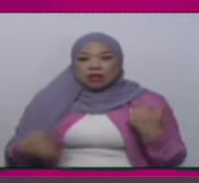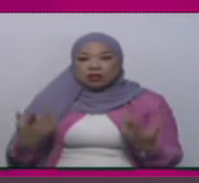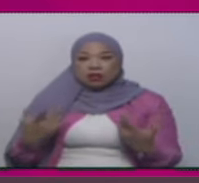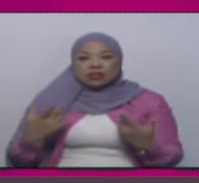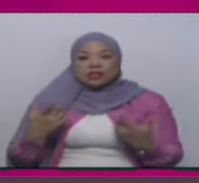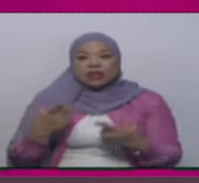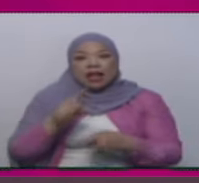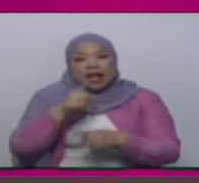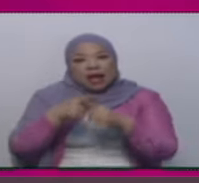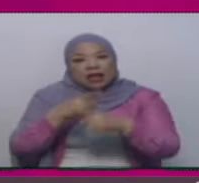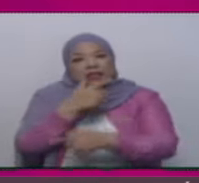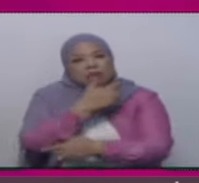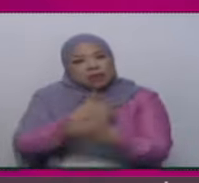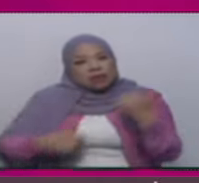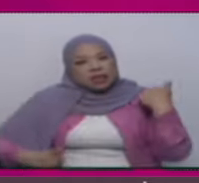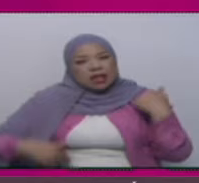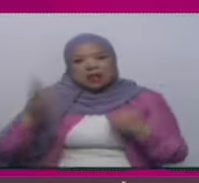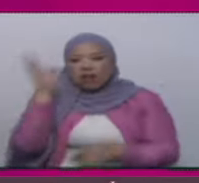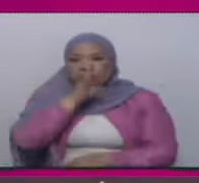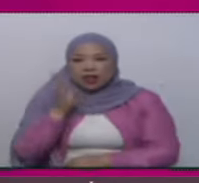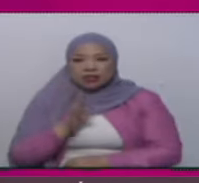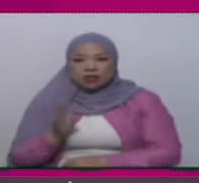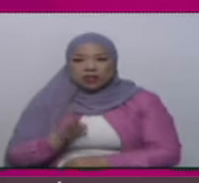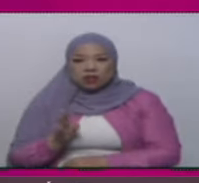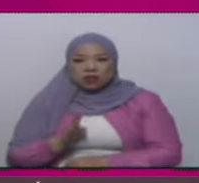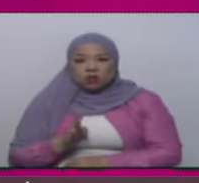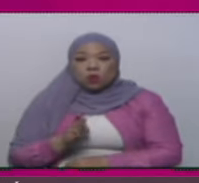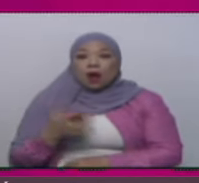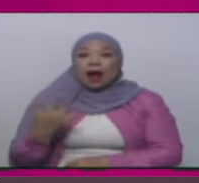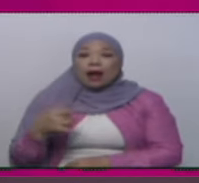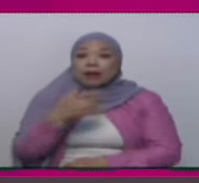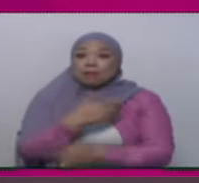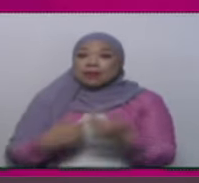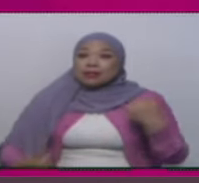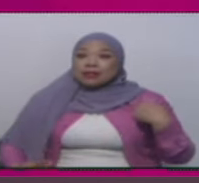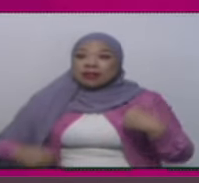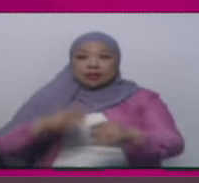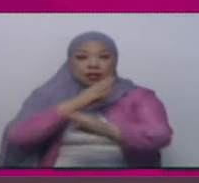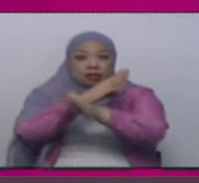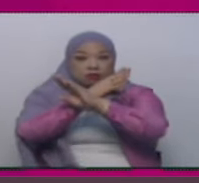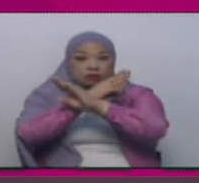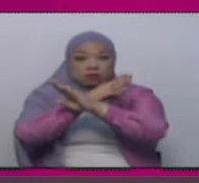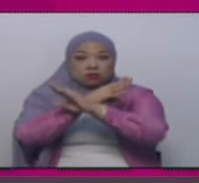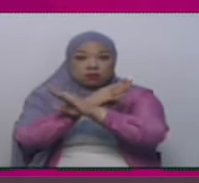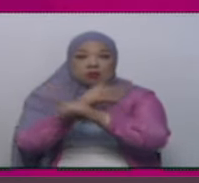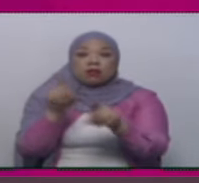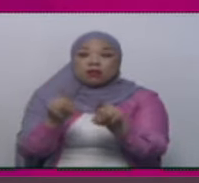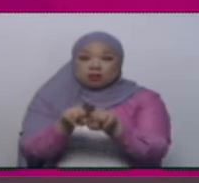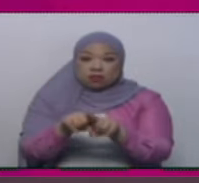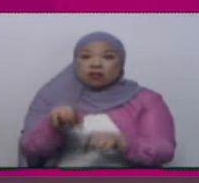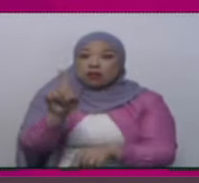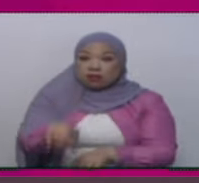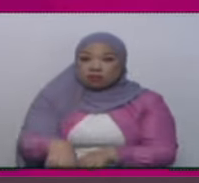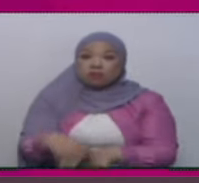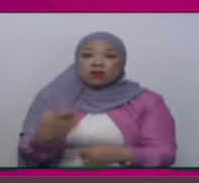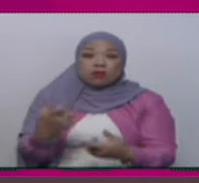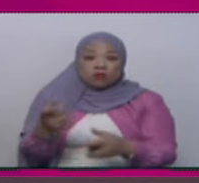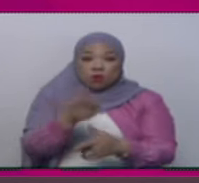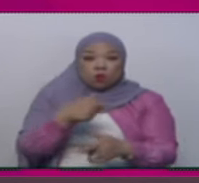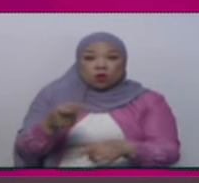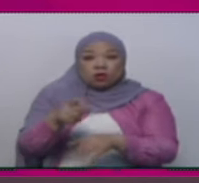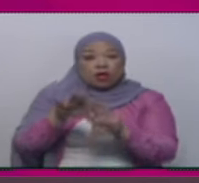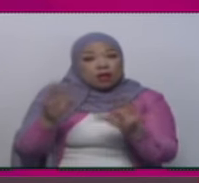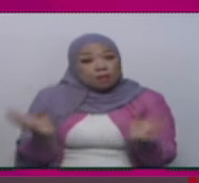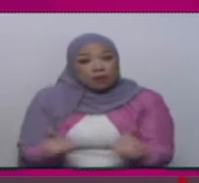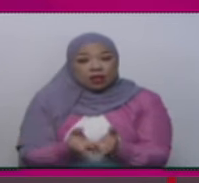el sionismo. Elon Musk es un instrumento del sionismo para la conquista del gobierno